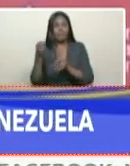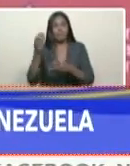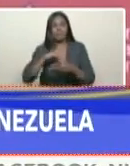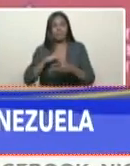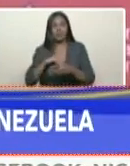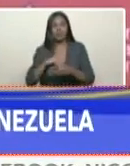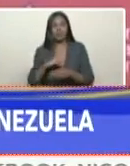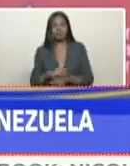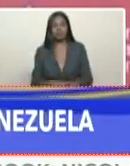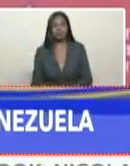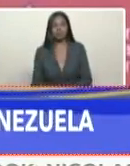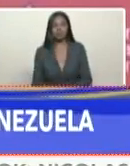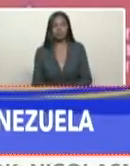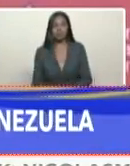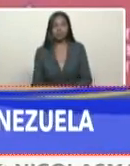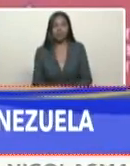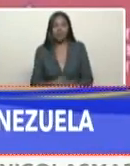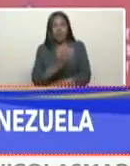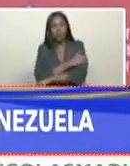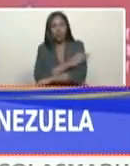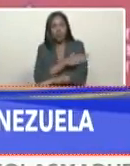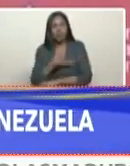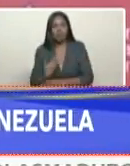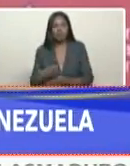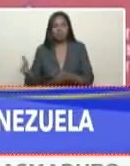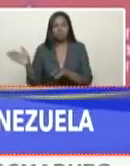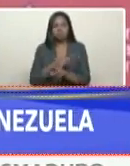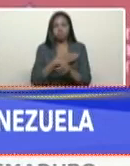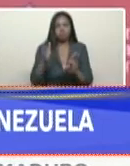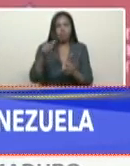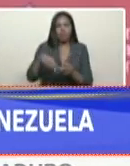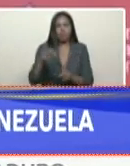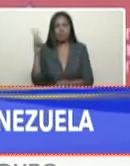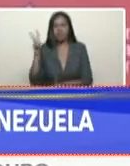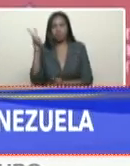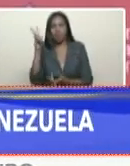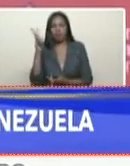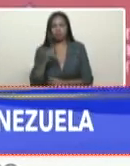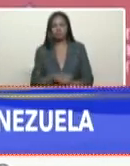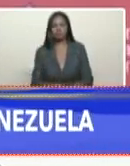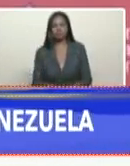golpismo. La oposición quiere dar un golpe de Estado en Venezuela.